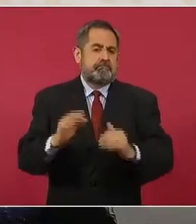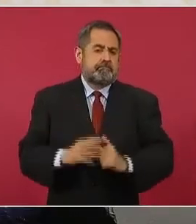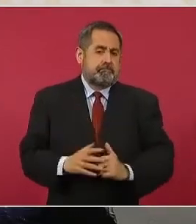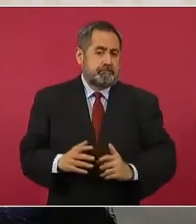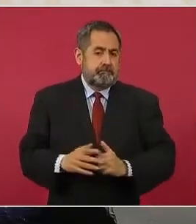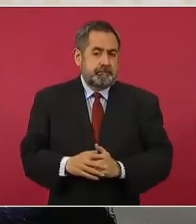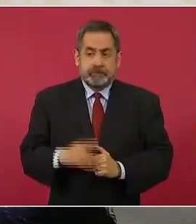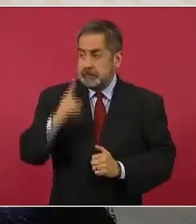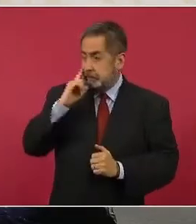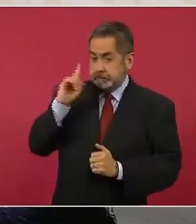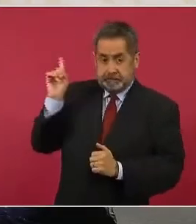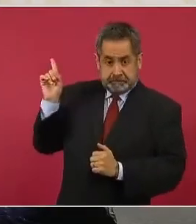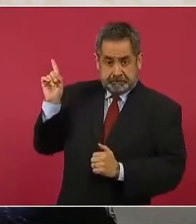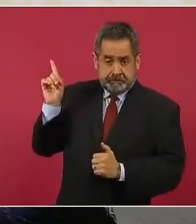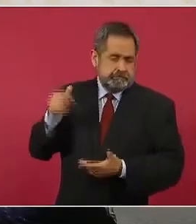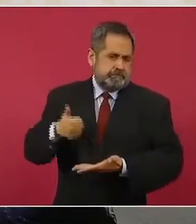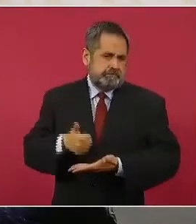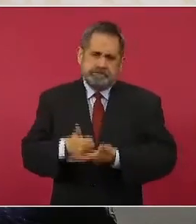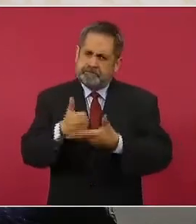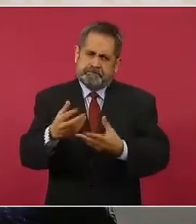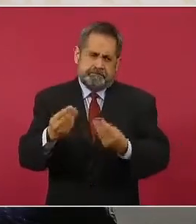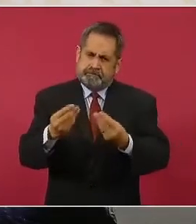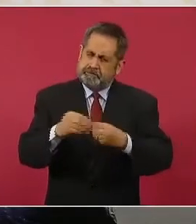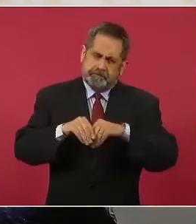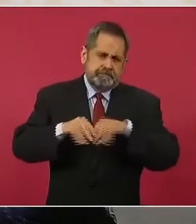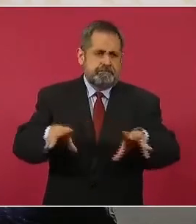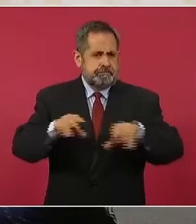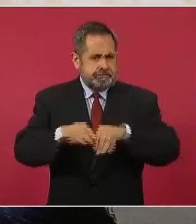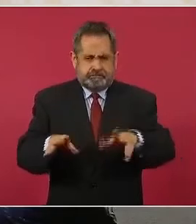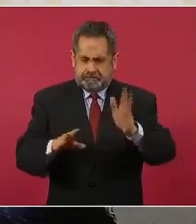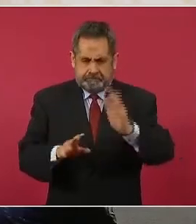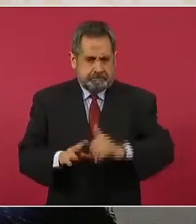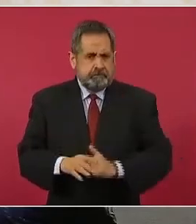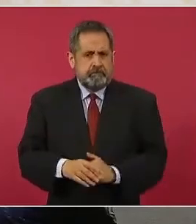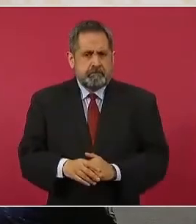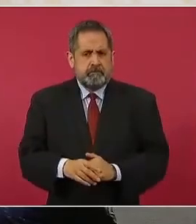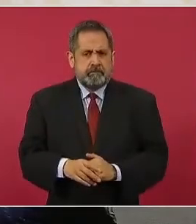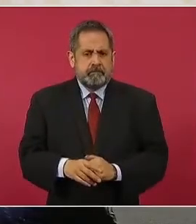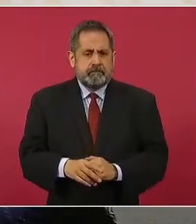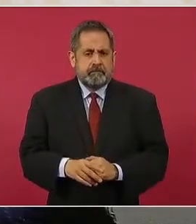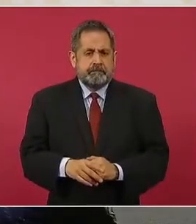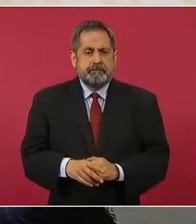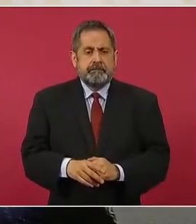La diferencia ahora, nuestra pandemia, en un año,